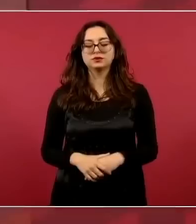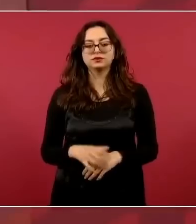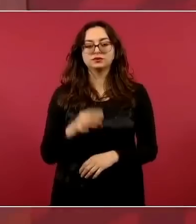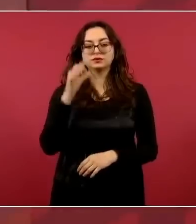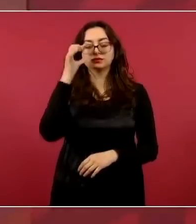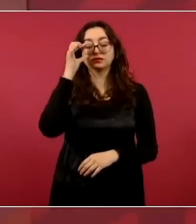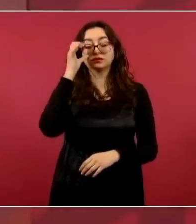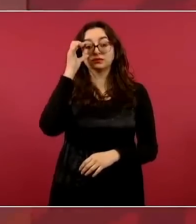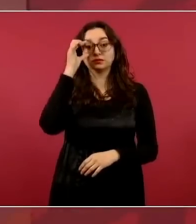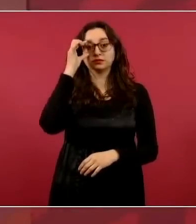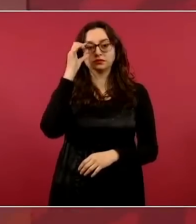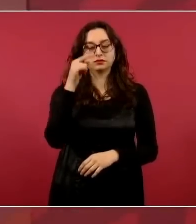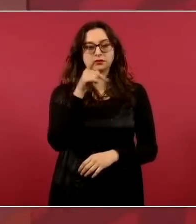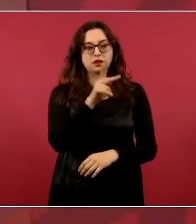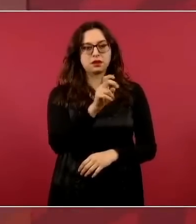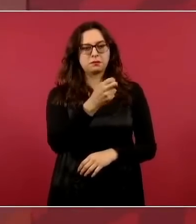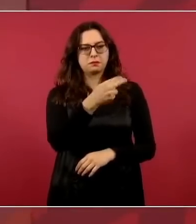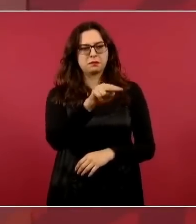no les gustó Peña,